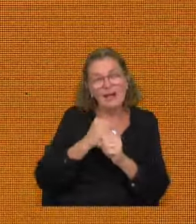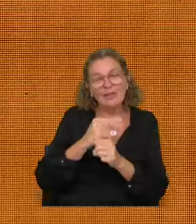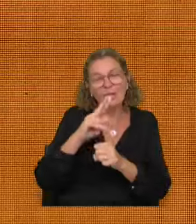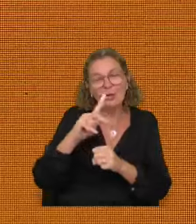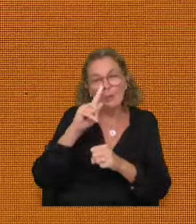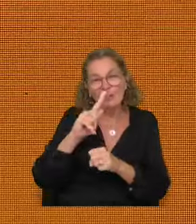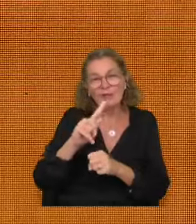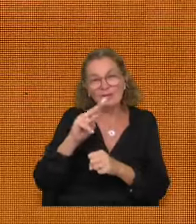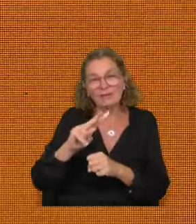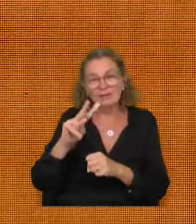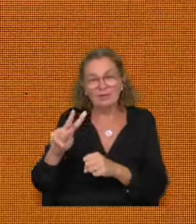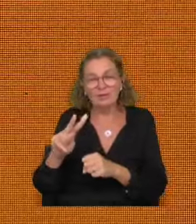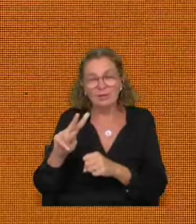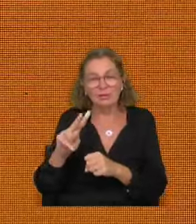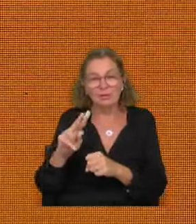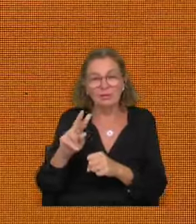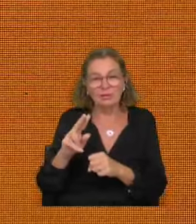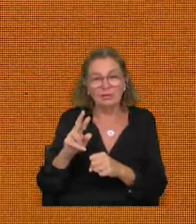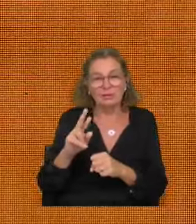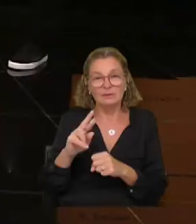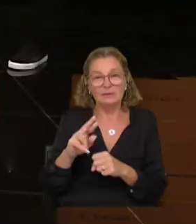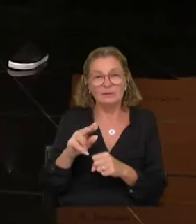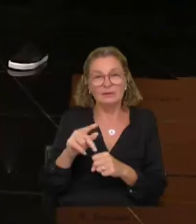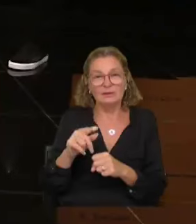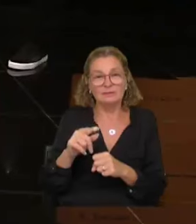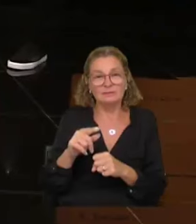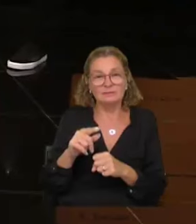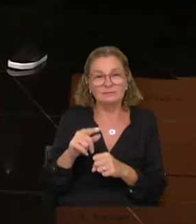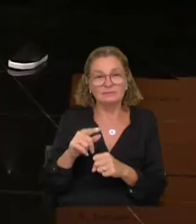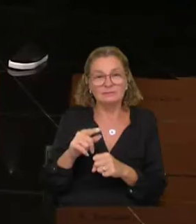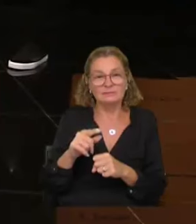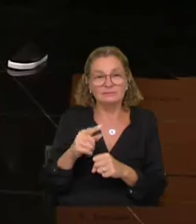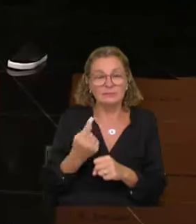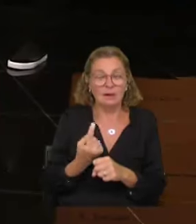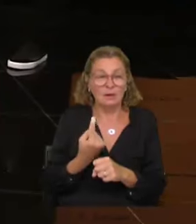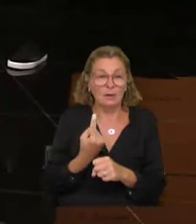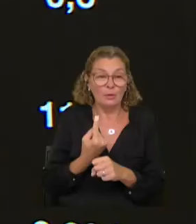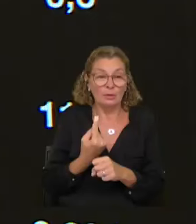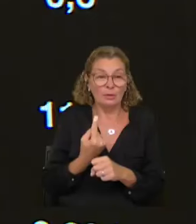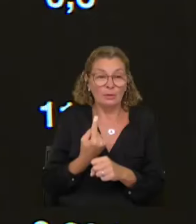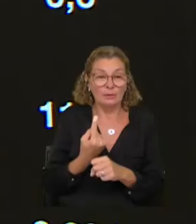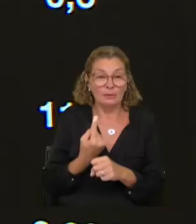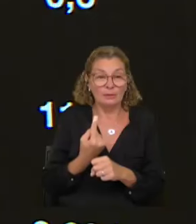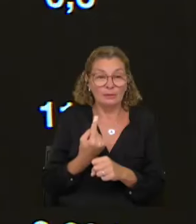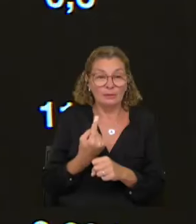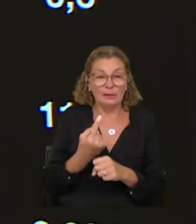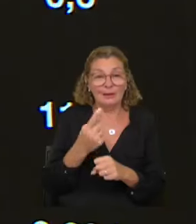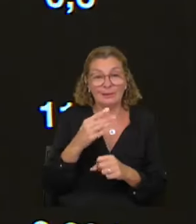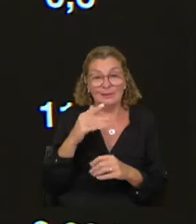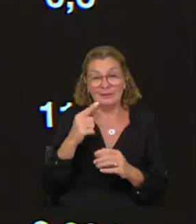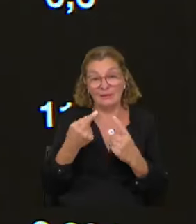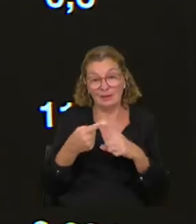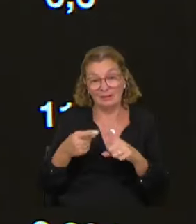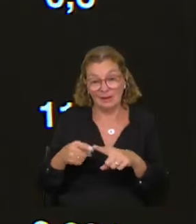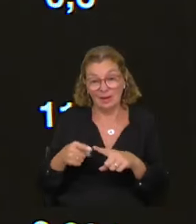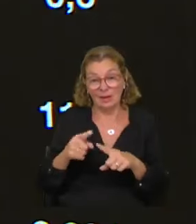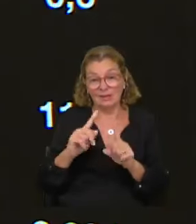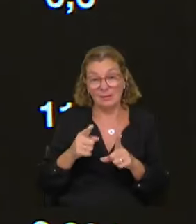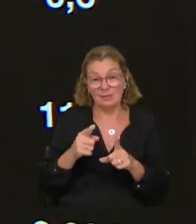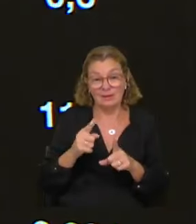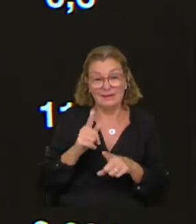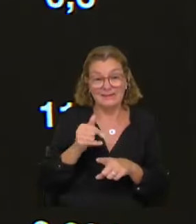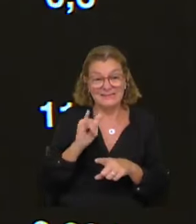de eh ratio eh del primer del décimo primer deil y del coeficiente de